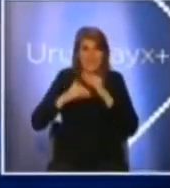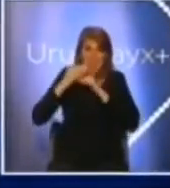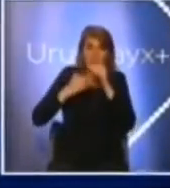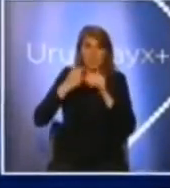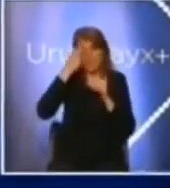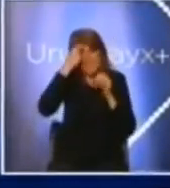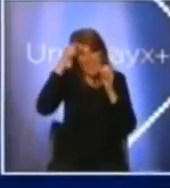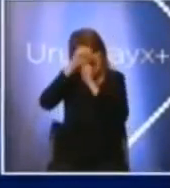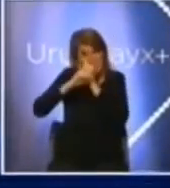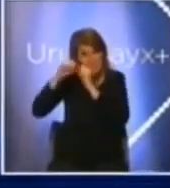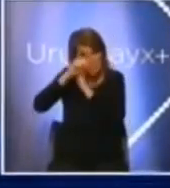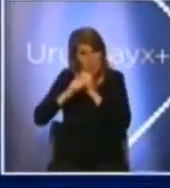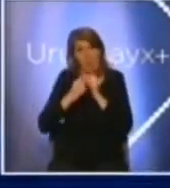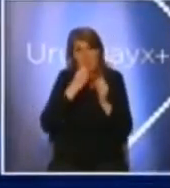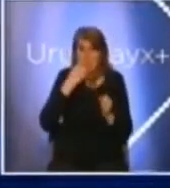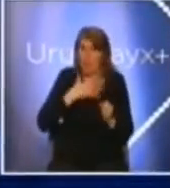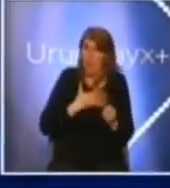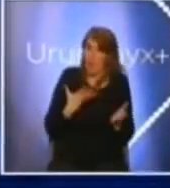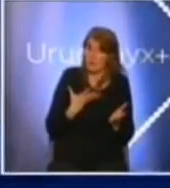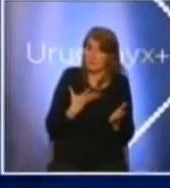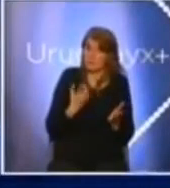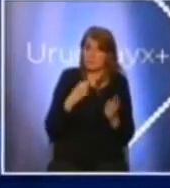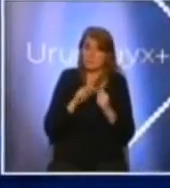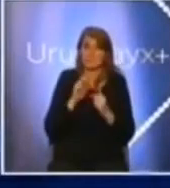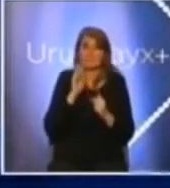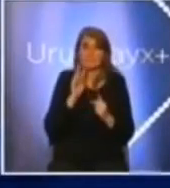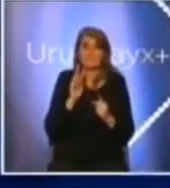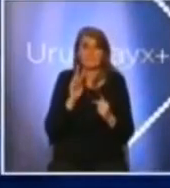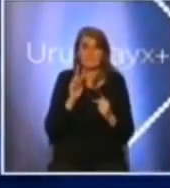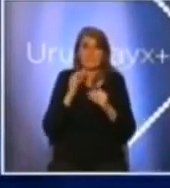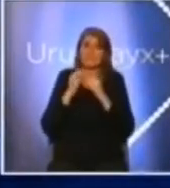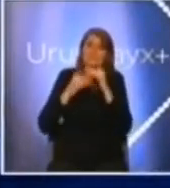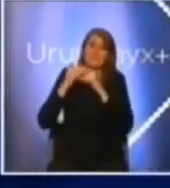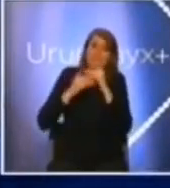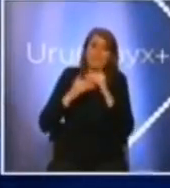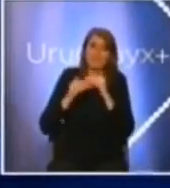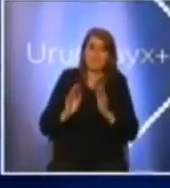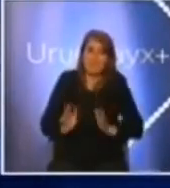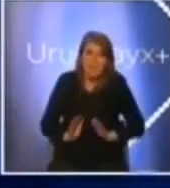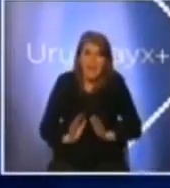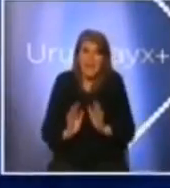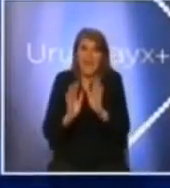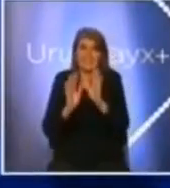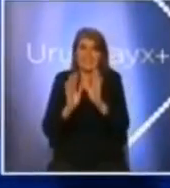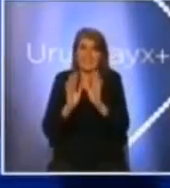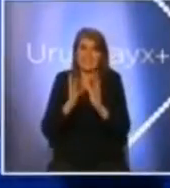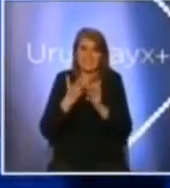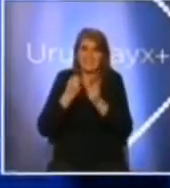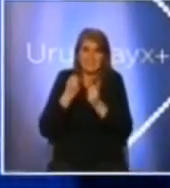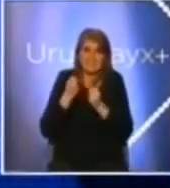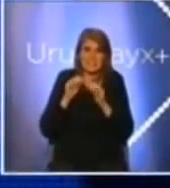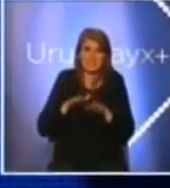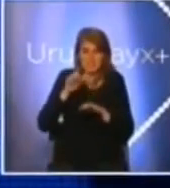científico razonable, pero no ignoramos que la capacidad de formación y de retención